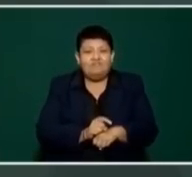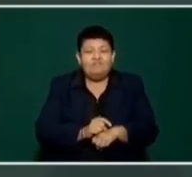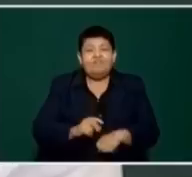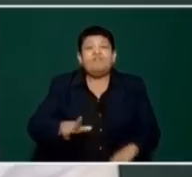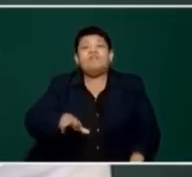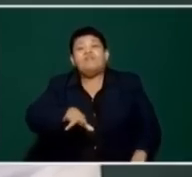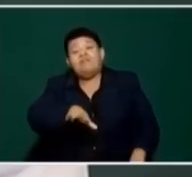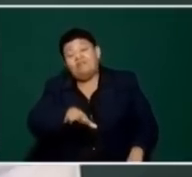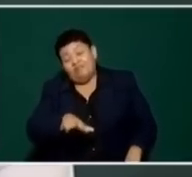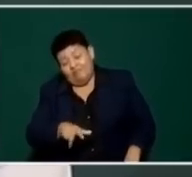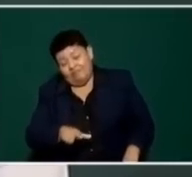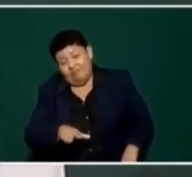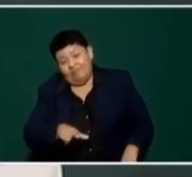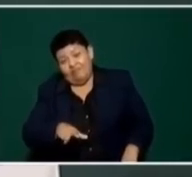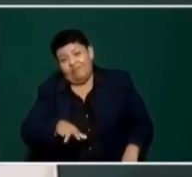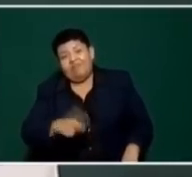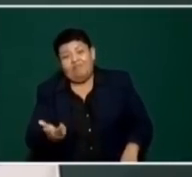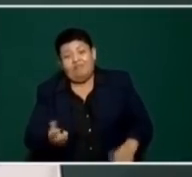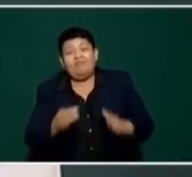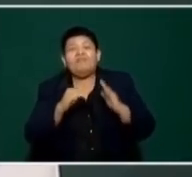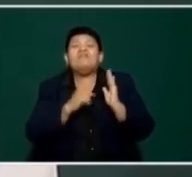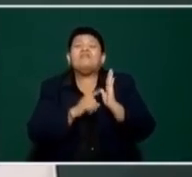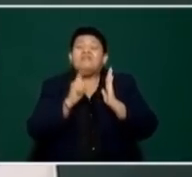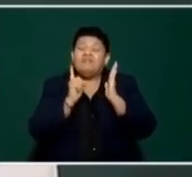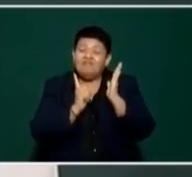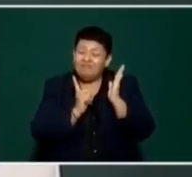13,000 toneladas de basura.